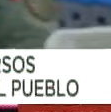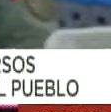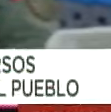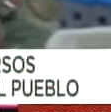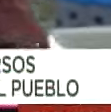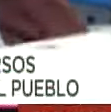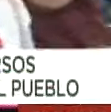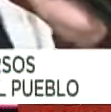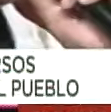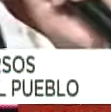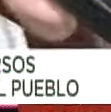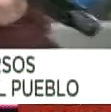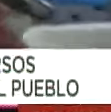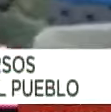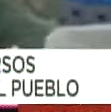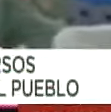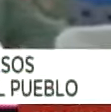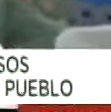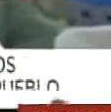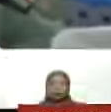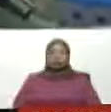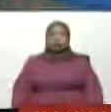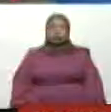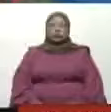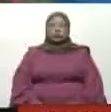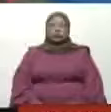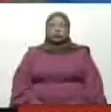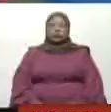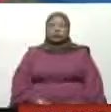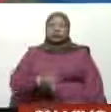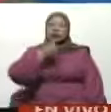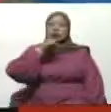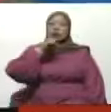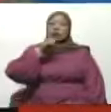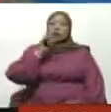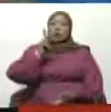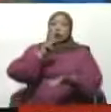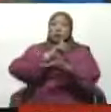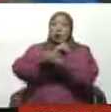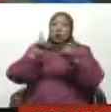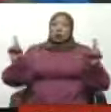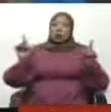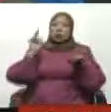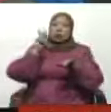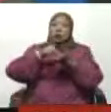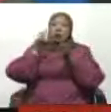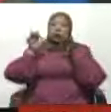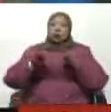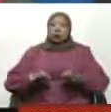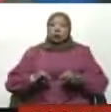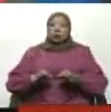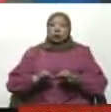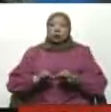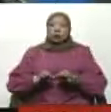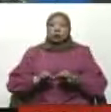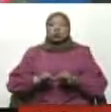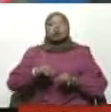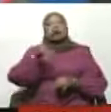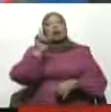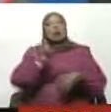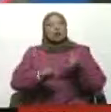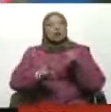mucho cuando alguien va y le impone, presidente. Eso mata la democracia participativa. Eso entristece al liderazgo, porque la gente tiene